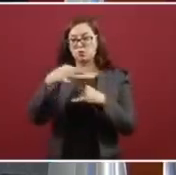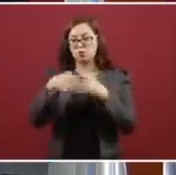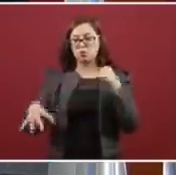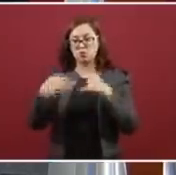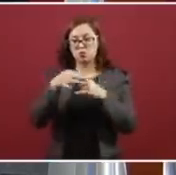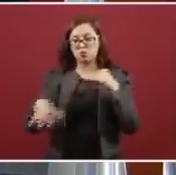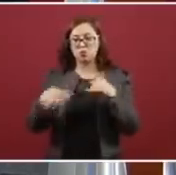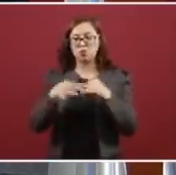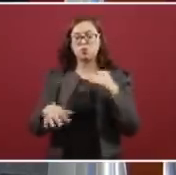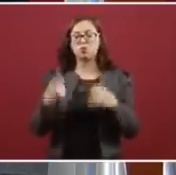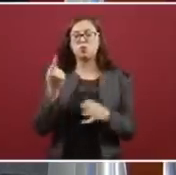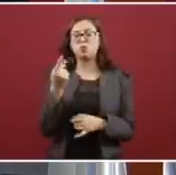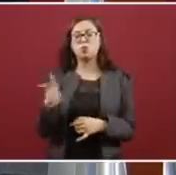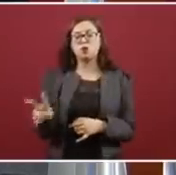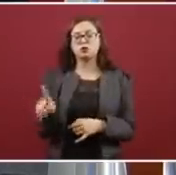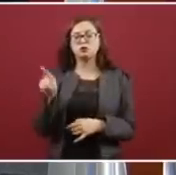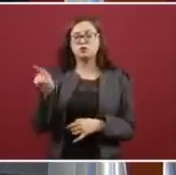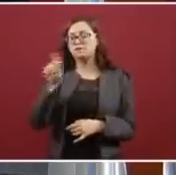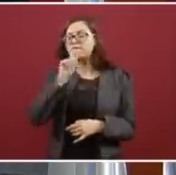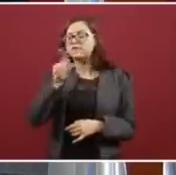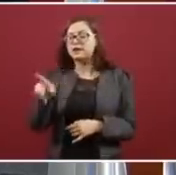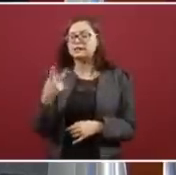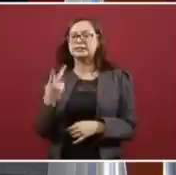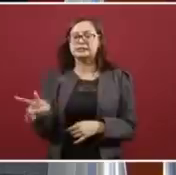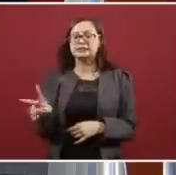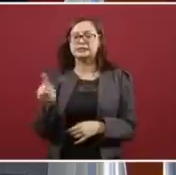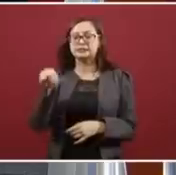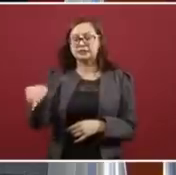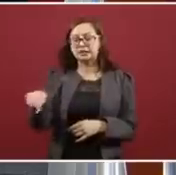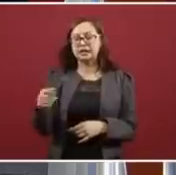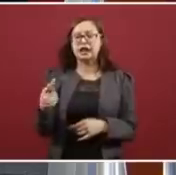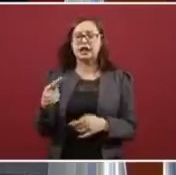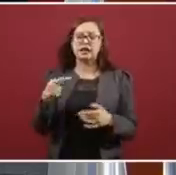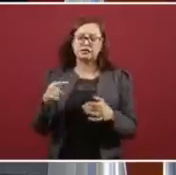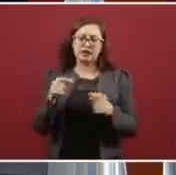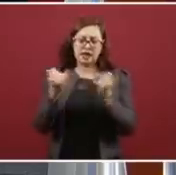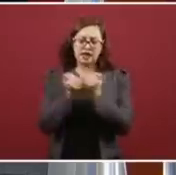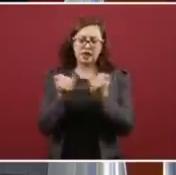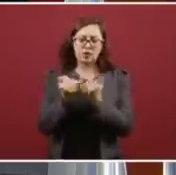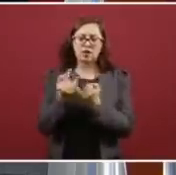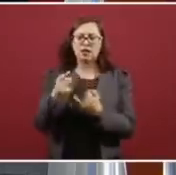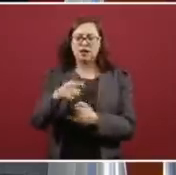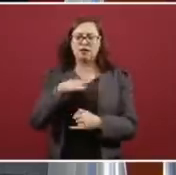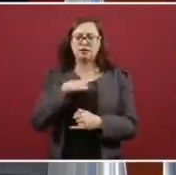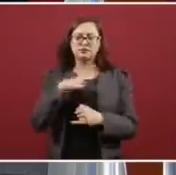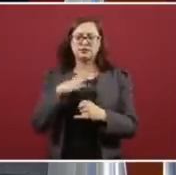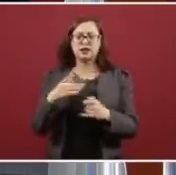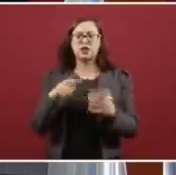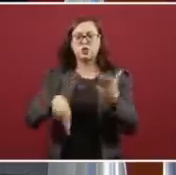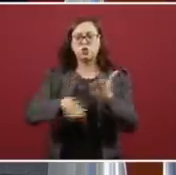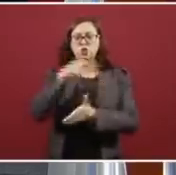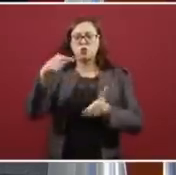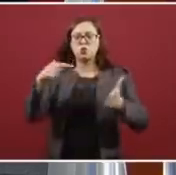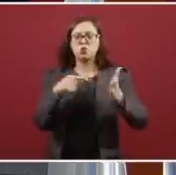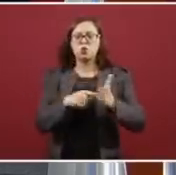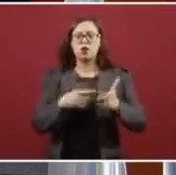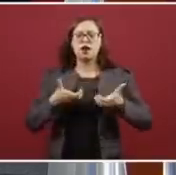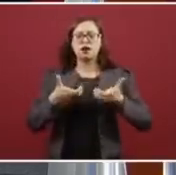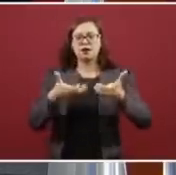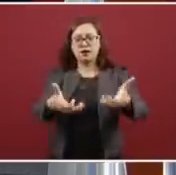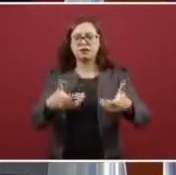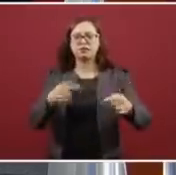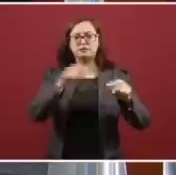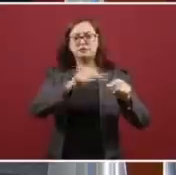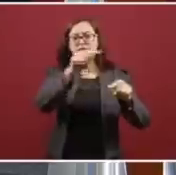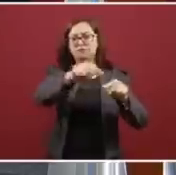más altos en puerto vallarta jalisco vienen los domicilios de las gasolineras este está a 312 kilómetros del punto de